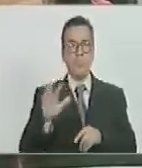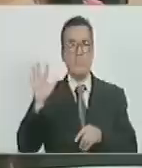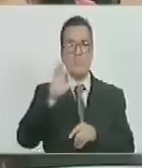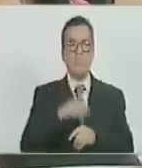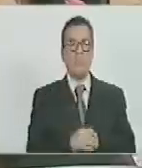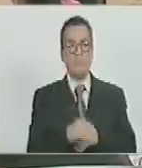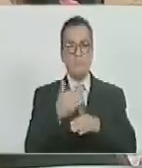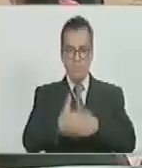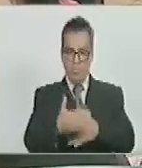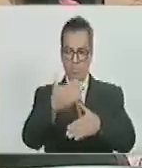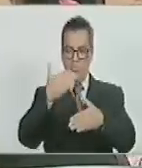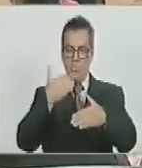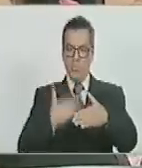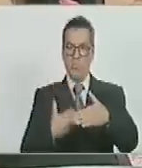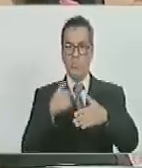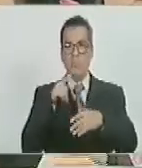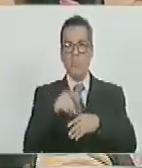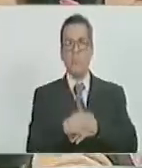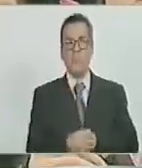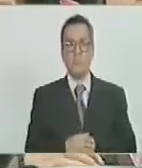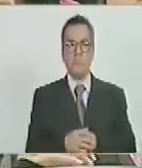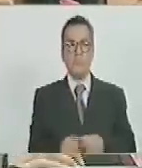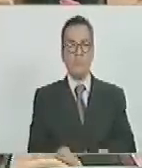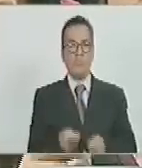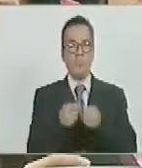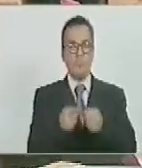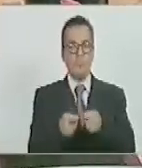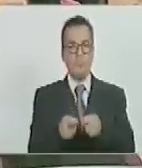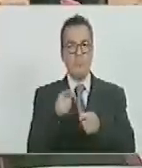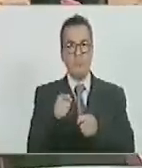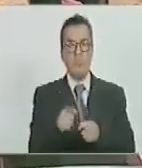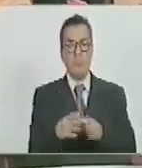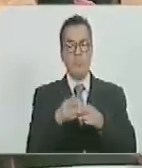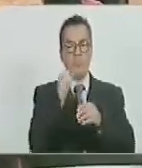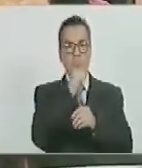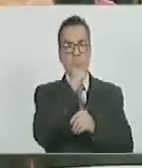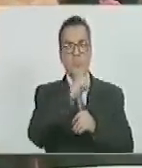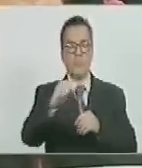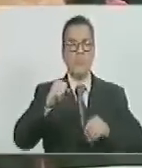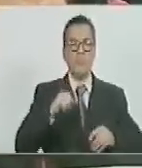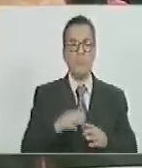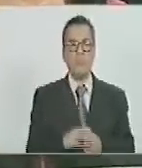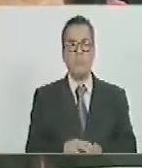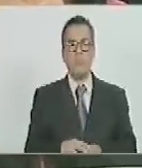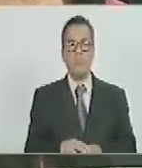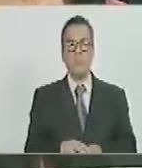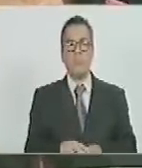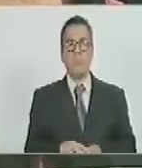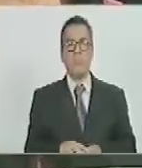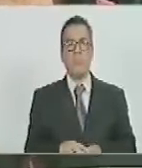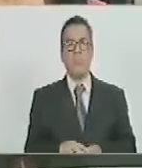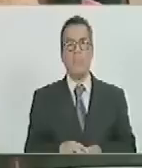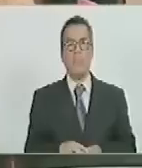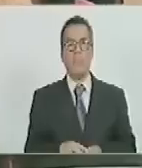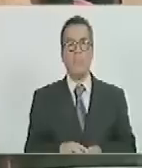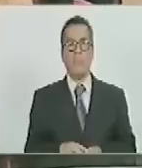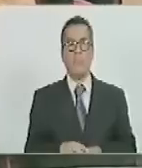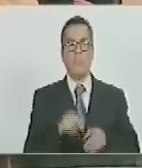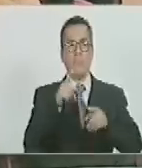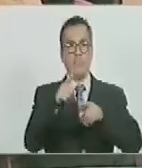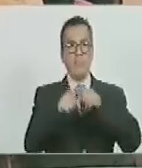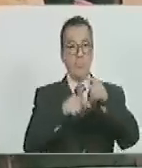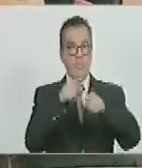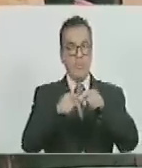Y detrás de este intento de magnicidio frustrado, estos